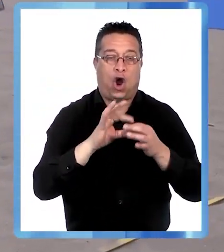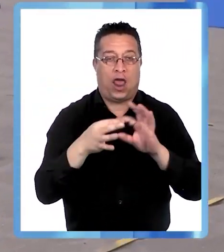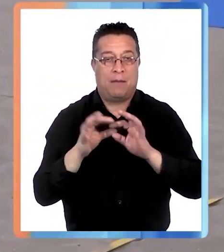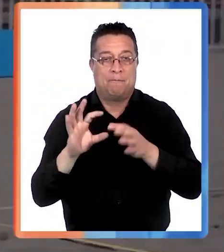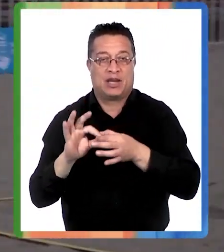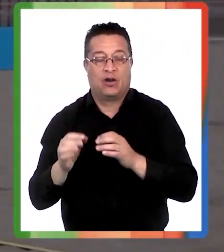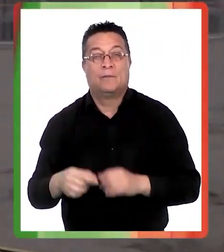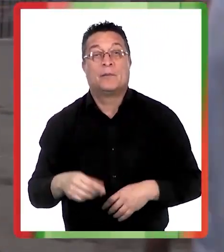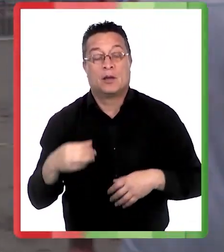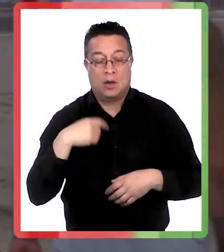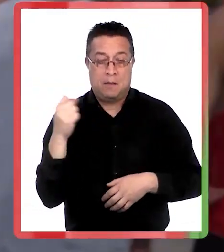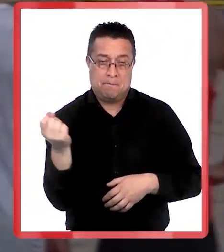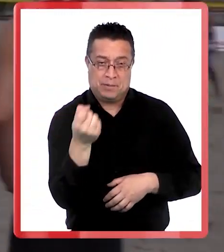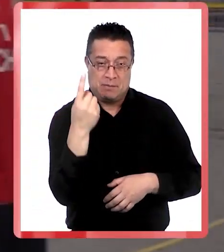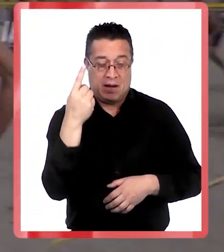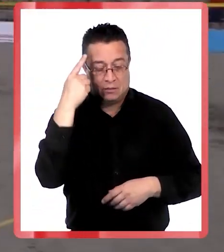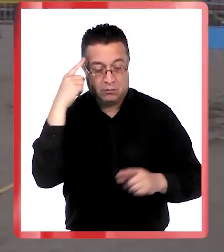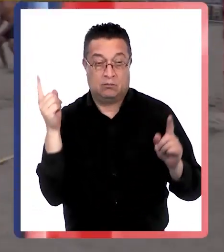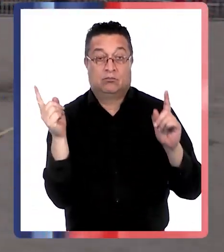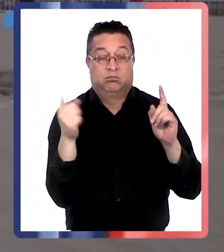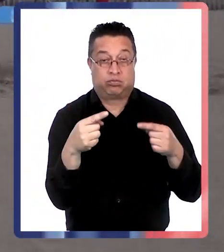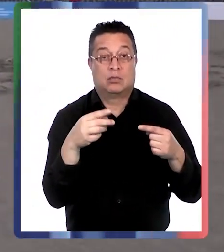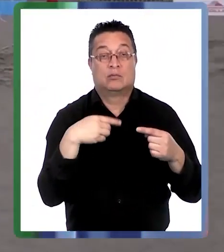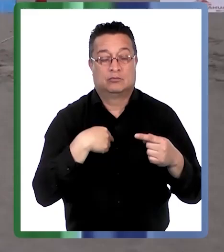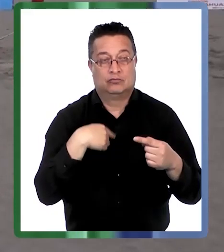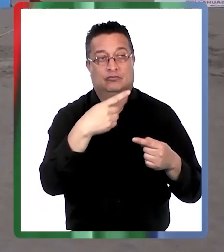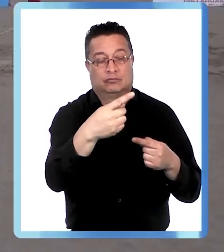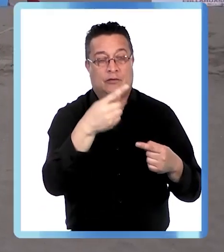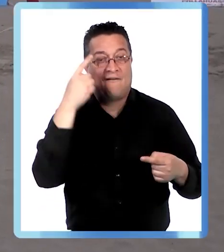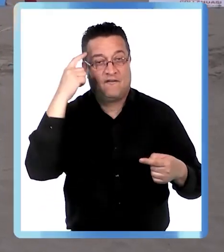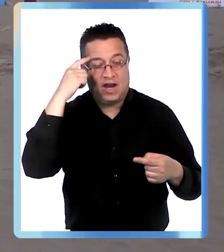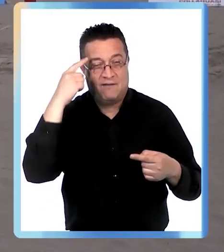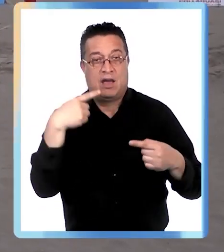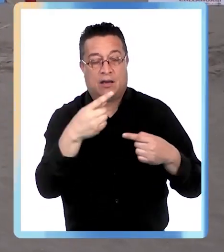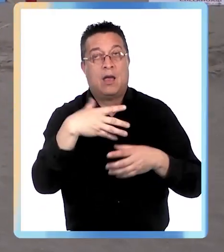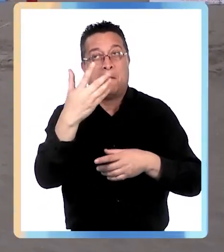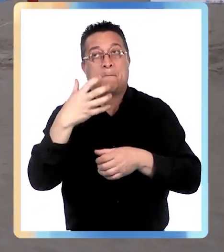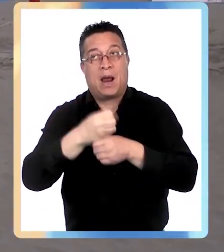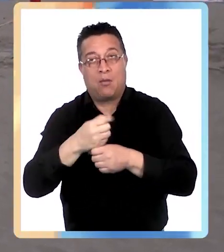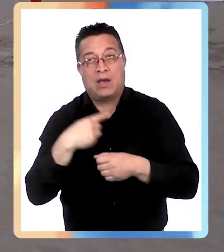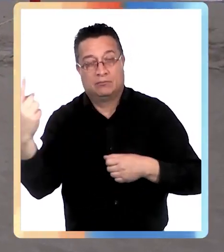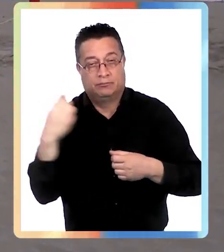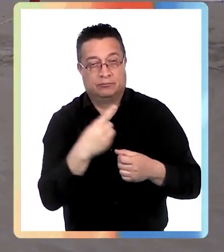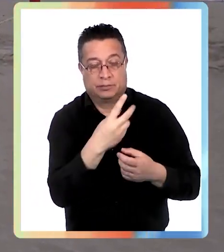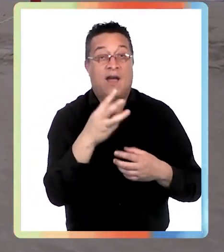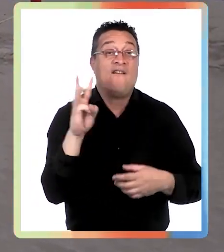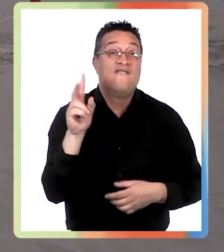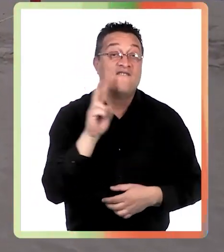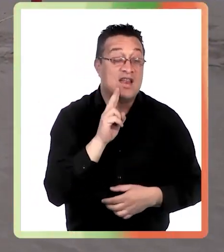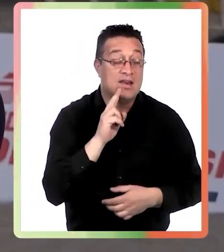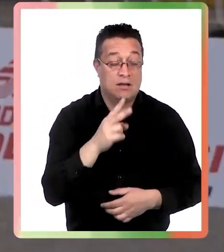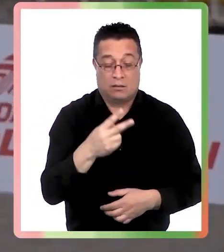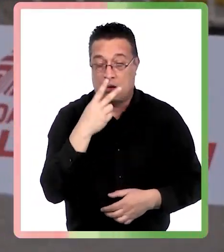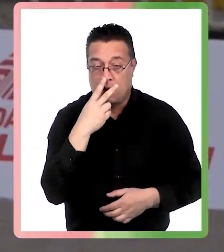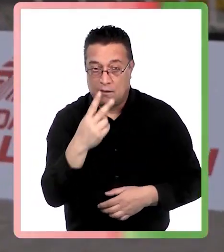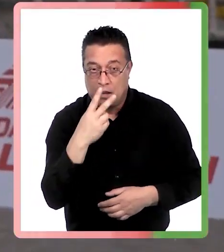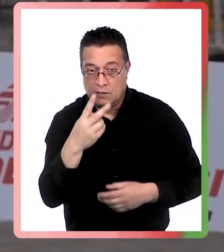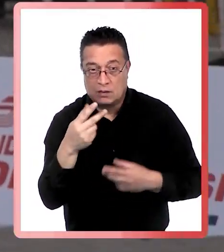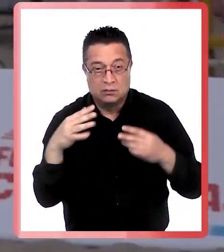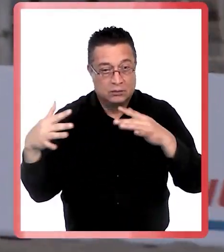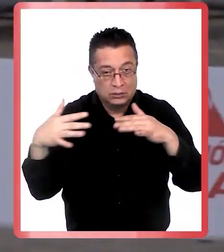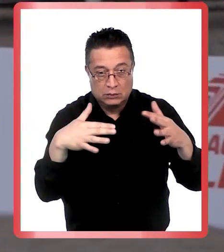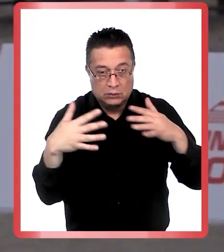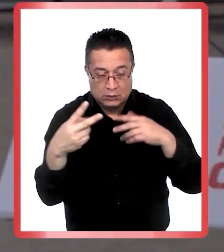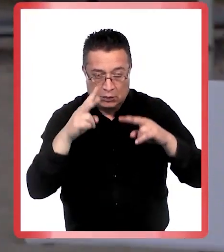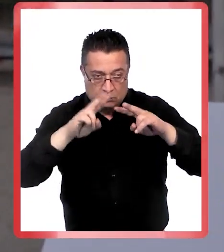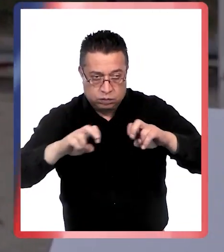enfocados en nuestro primer cruce que sería entre el ganador y Bolivia entre Bolivia y Paraguay Así que el viernes vamos a estar viendo los partidos